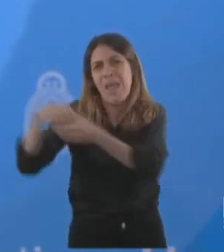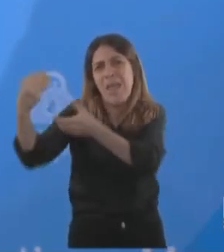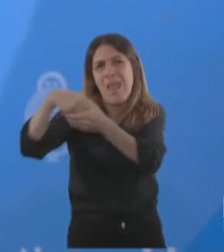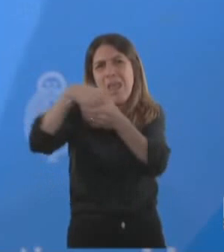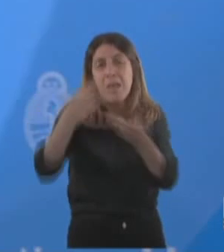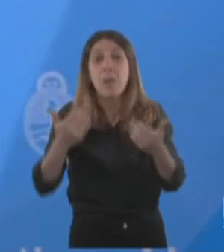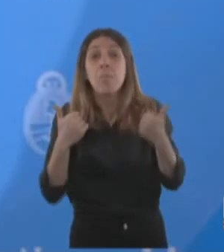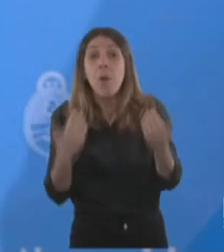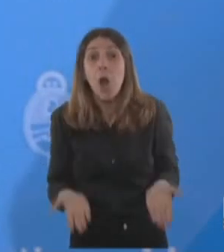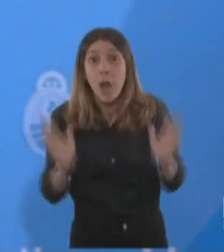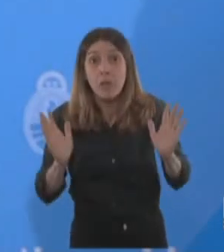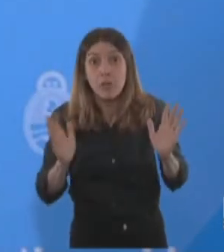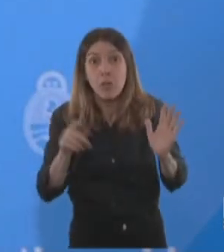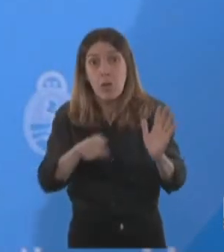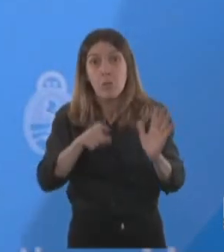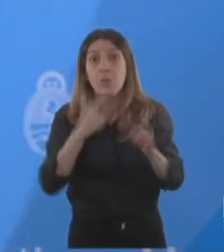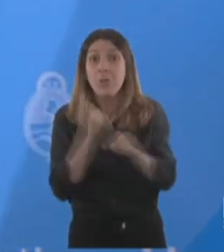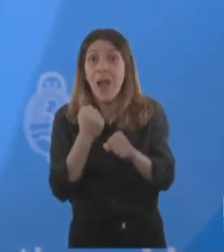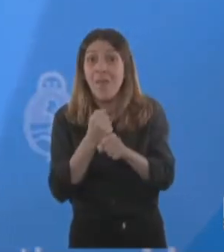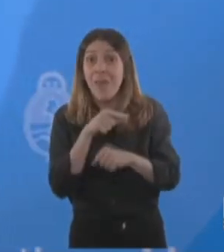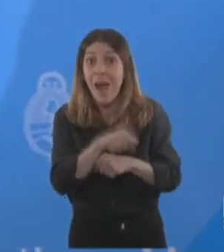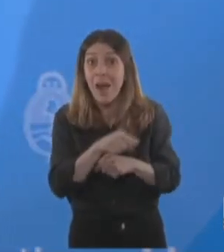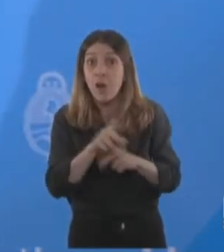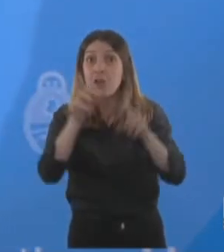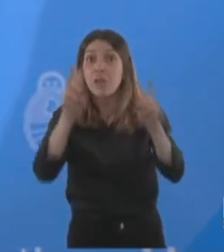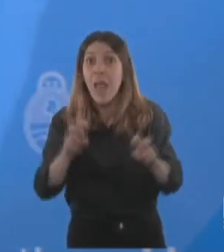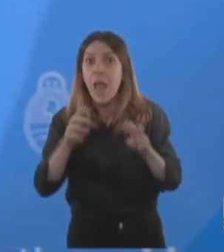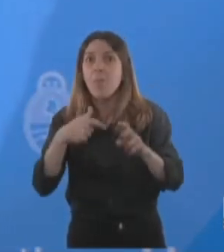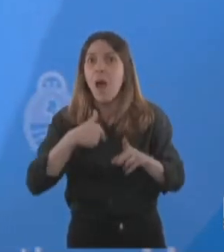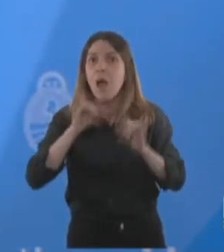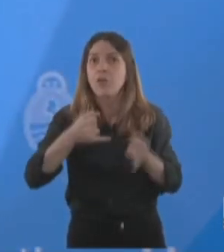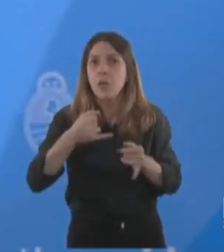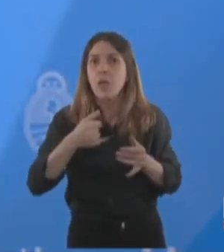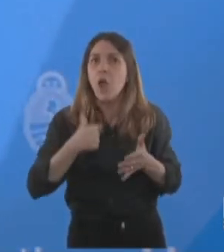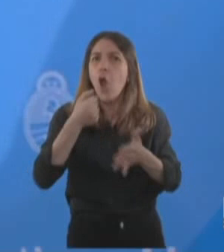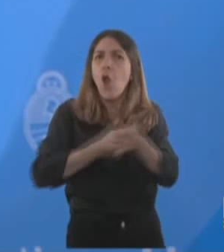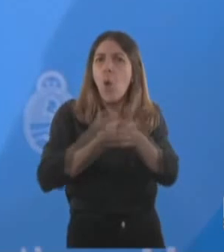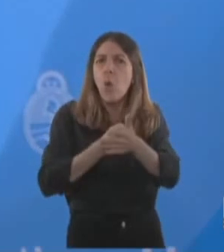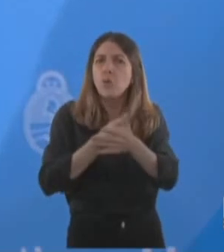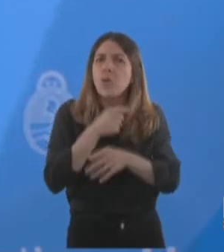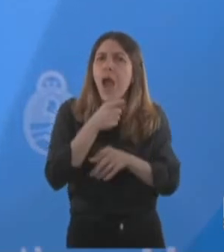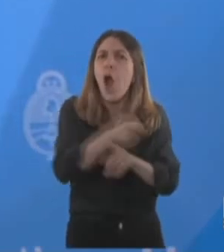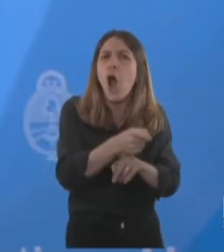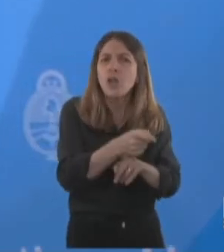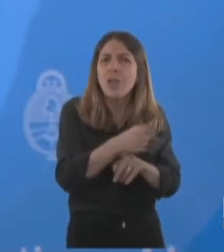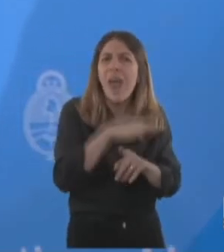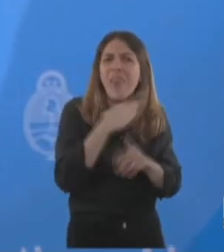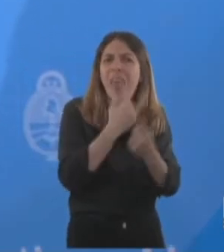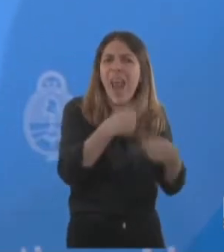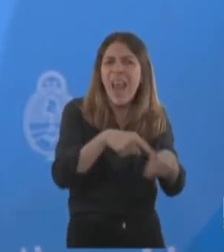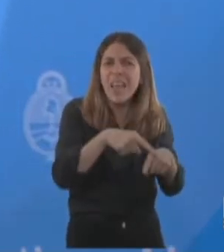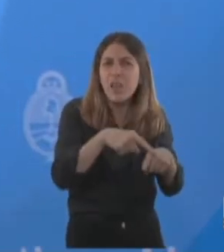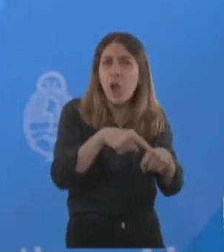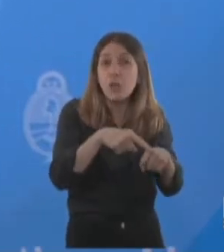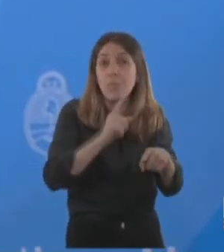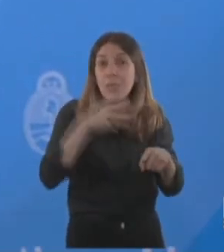Por lo tanto, esa tarea de internacionalizar la pelea contra el crimen que ha encarado Aníbal